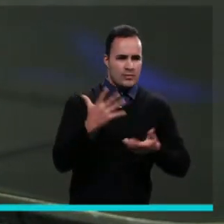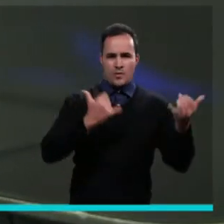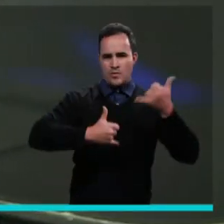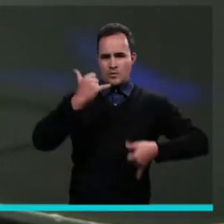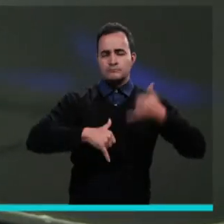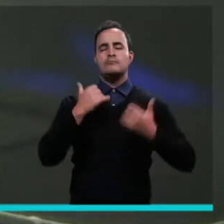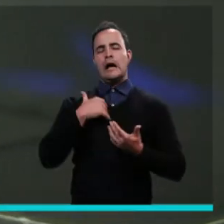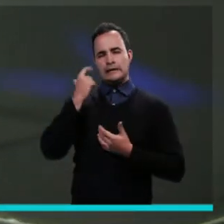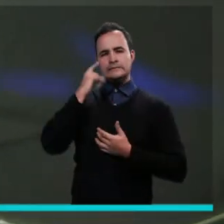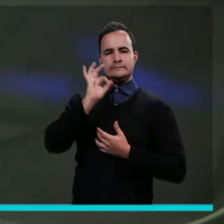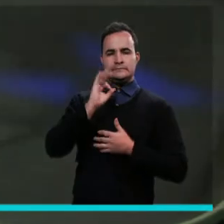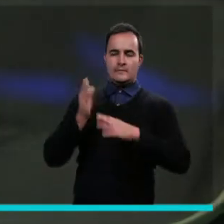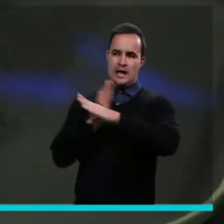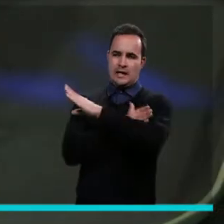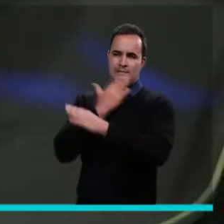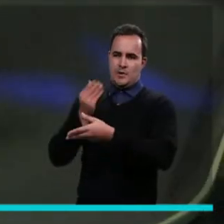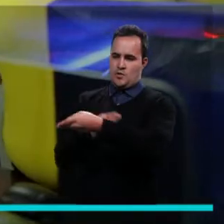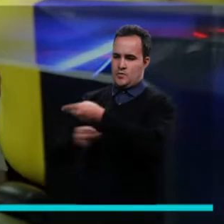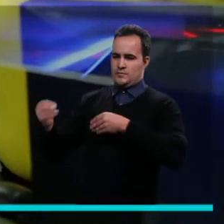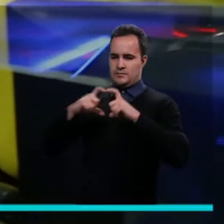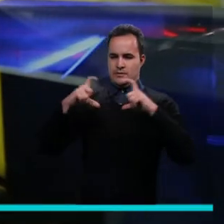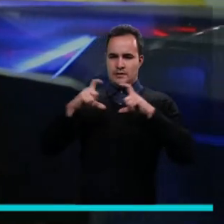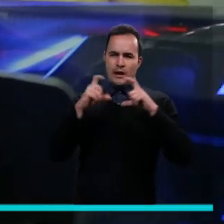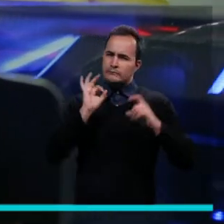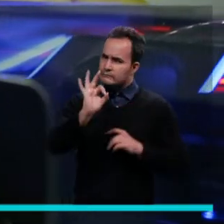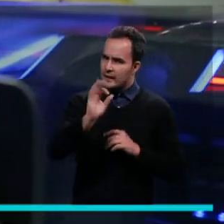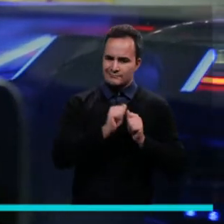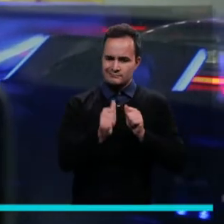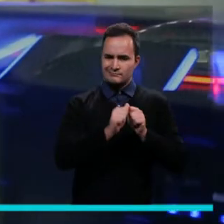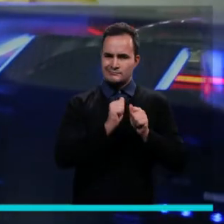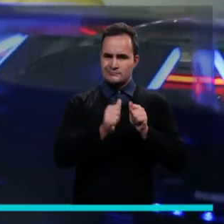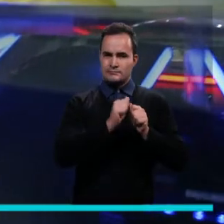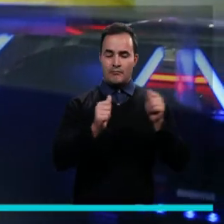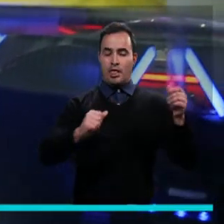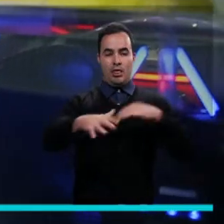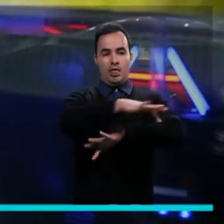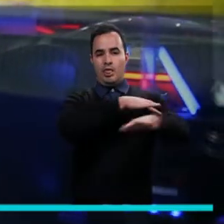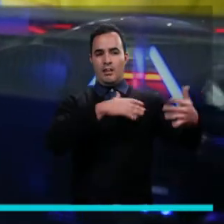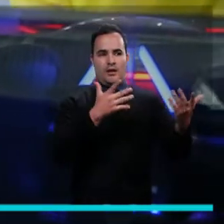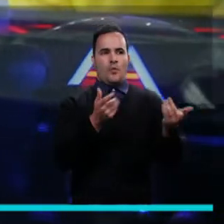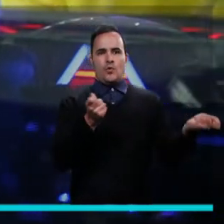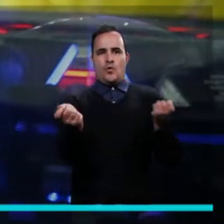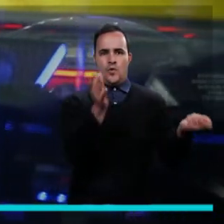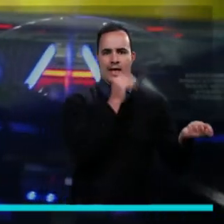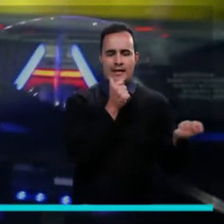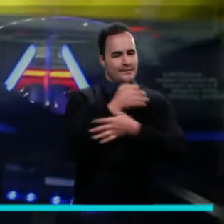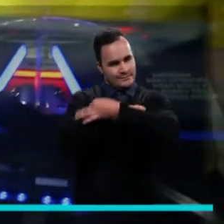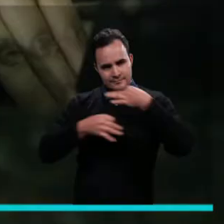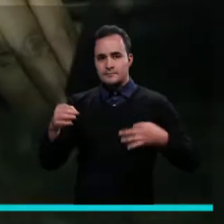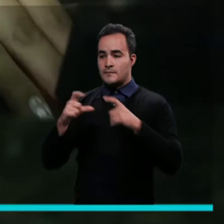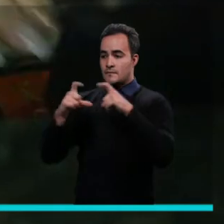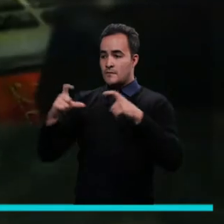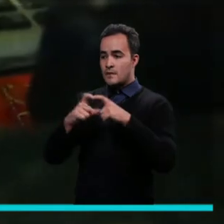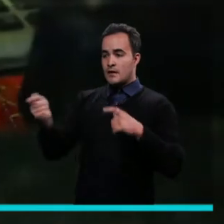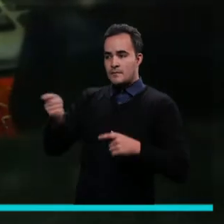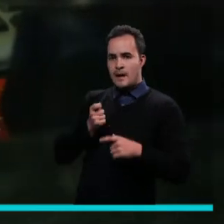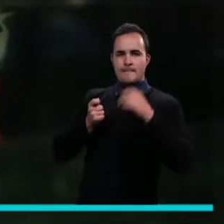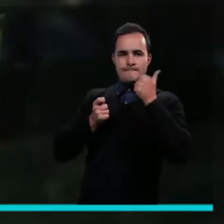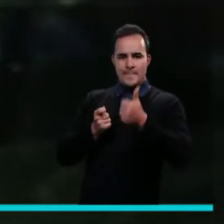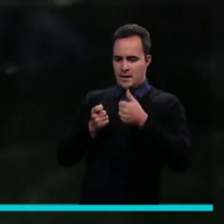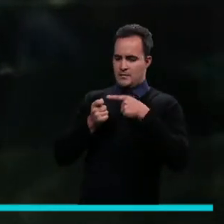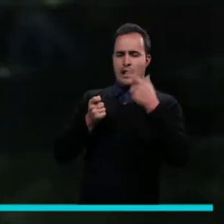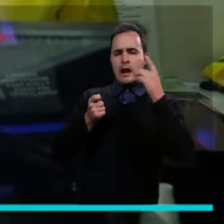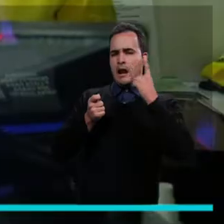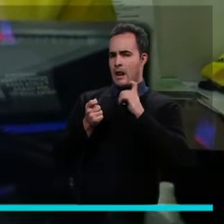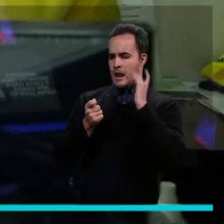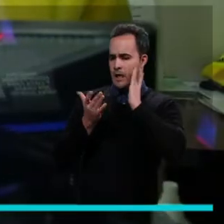una invitación al manejo del efectivo de una manera prudente, donde se haya un proceso de desinfección antes de recibir el dinero o la